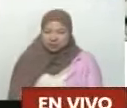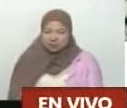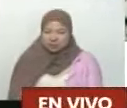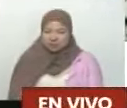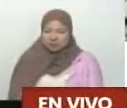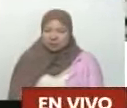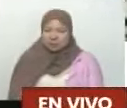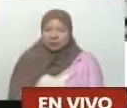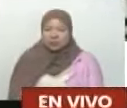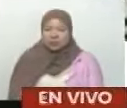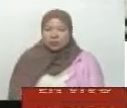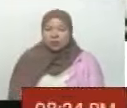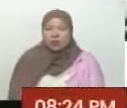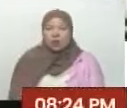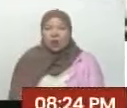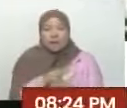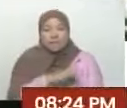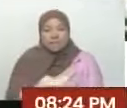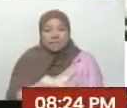creé la gran misión